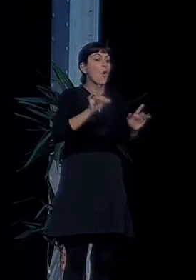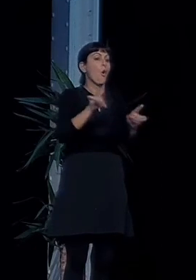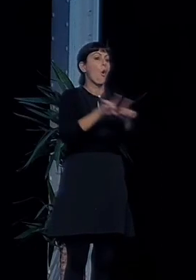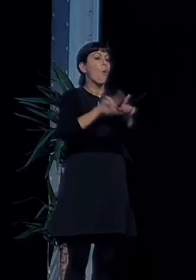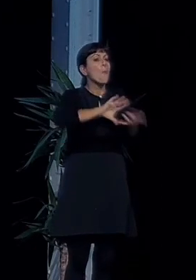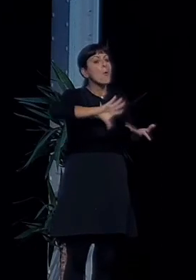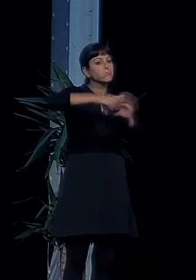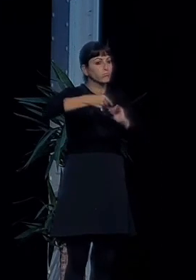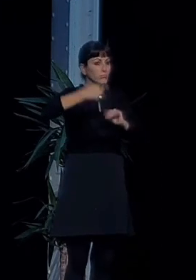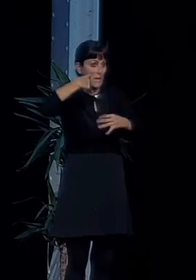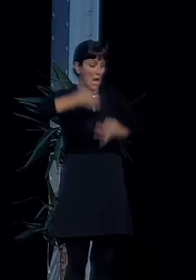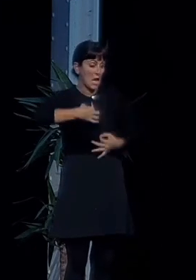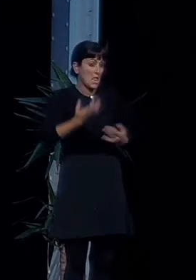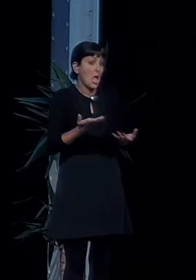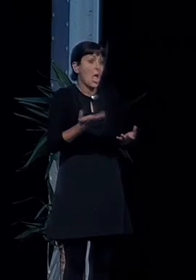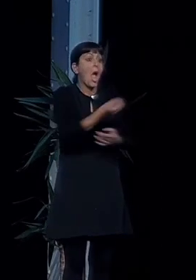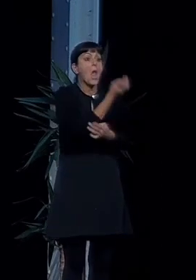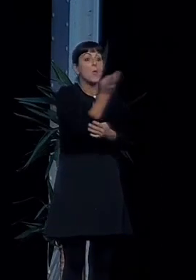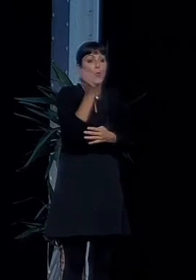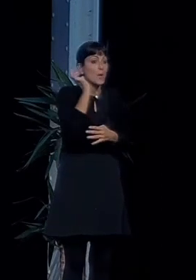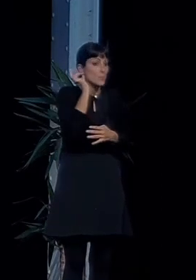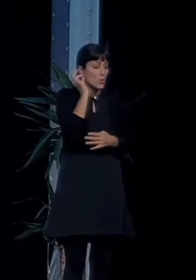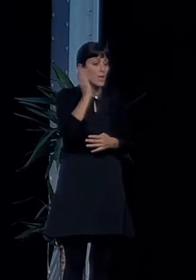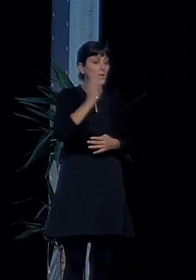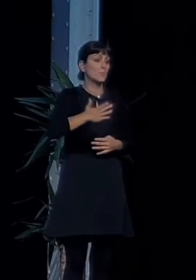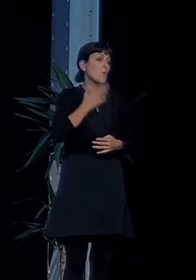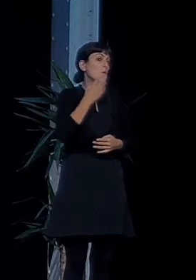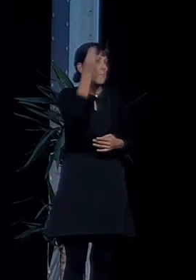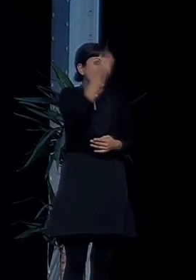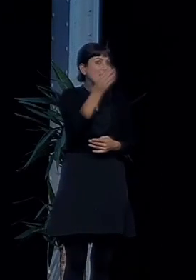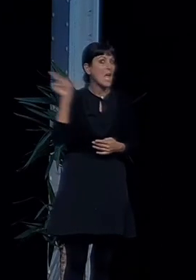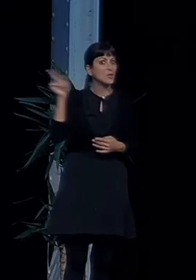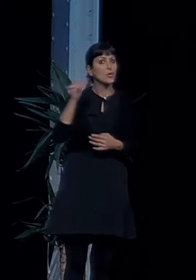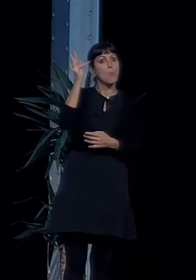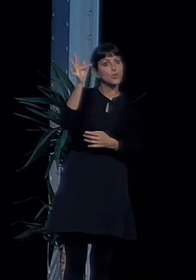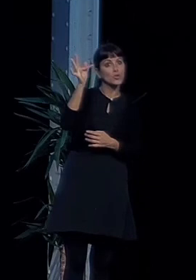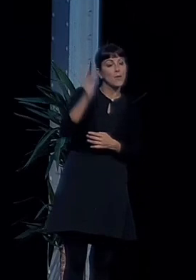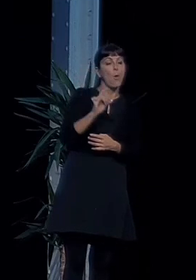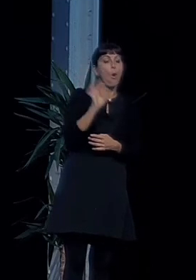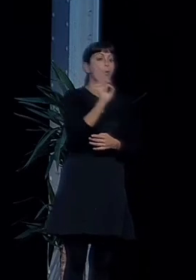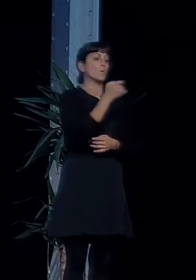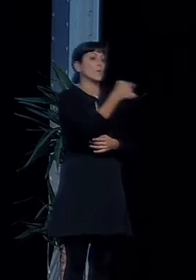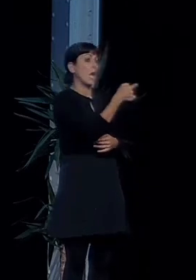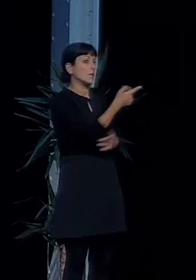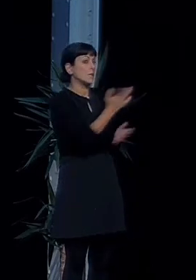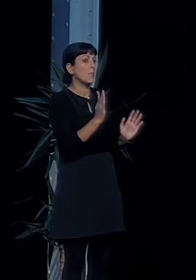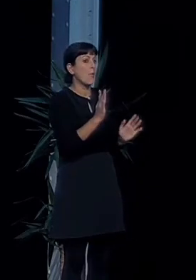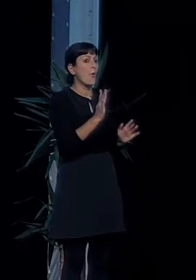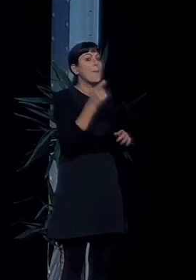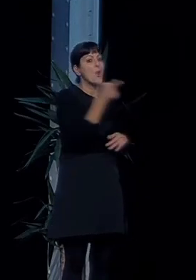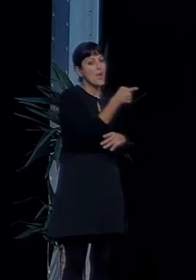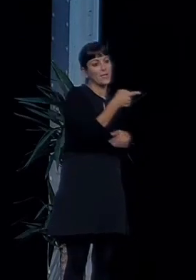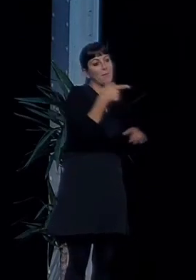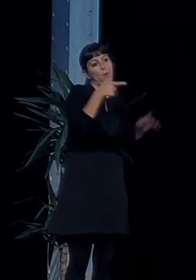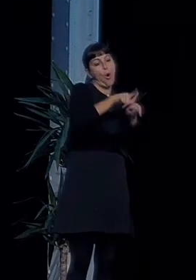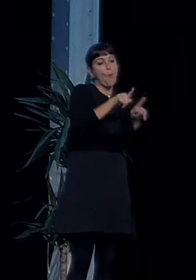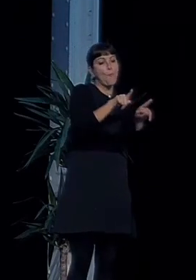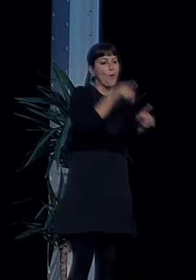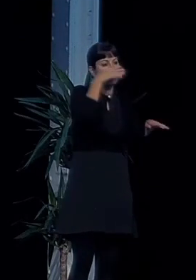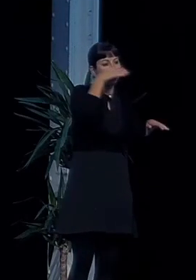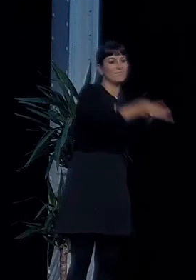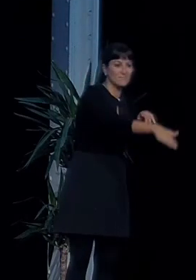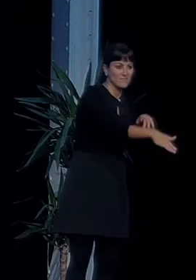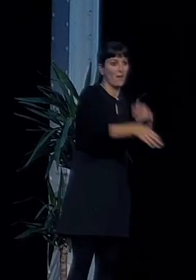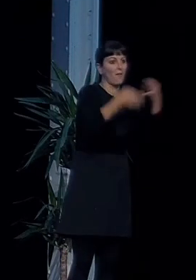para algunas mujeres, sí que lo pueden ver de alguna forma positiva, aunque también perpetúan. Entonces siempre estoy yo como en el equilibrio de